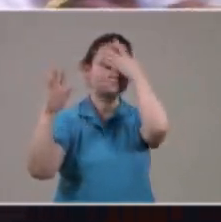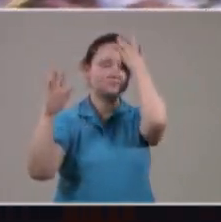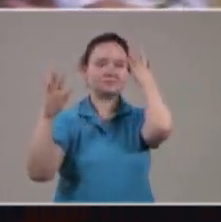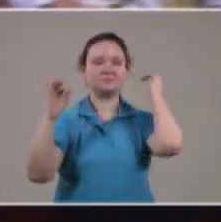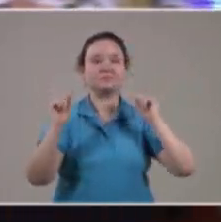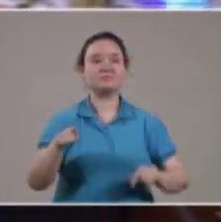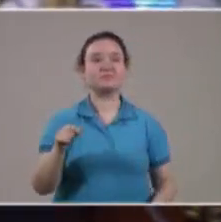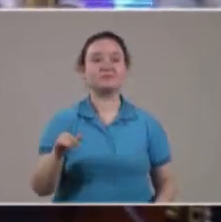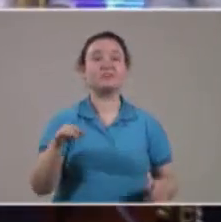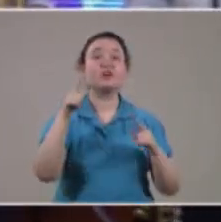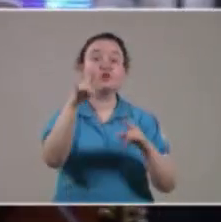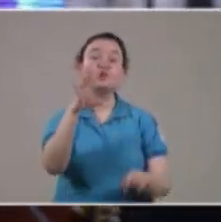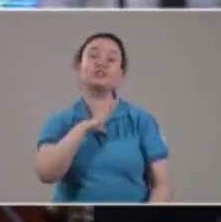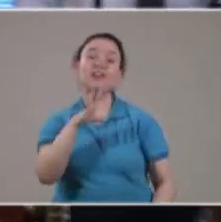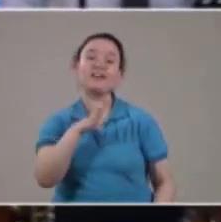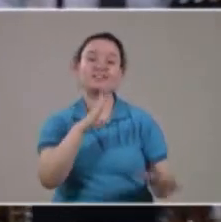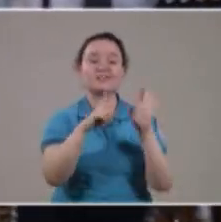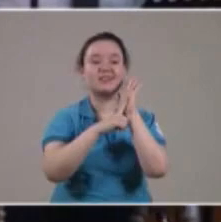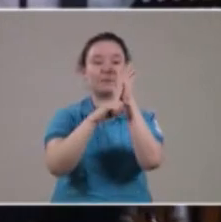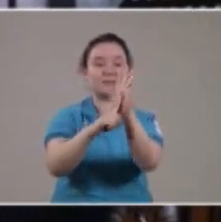Llevas el arca.